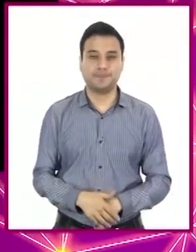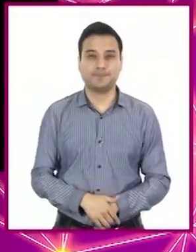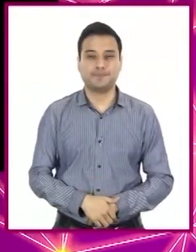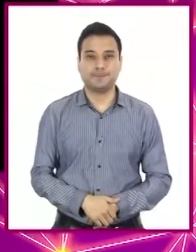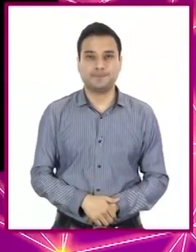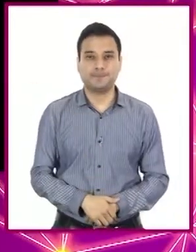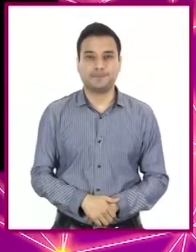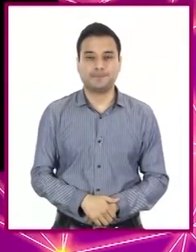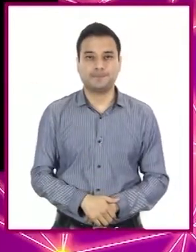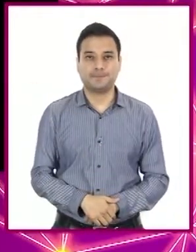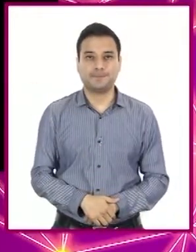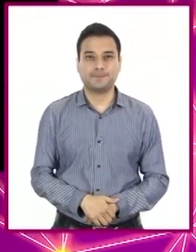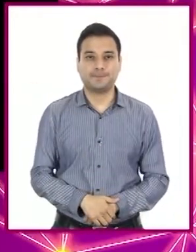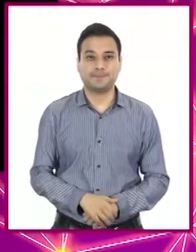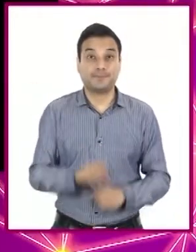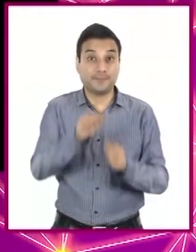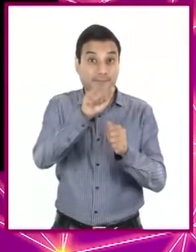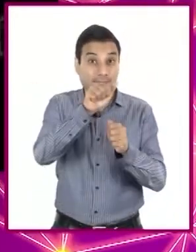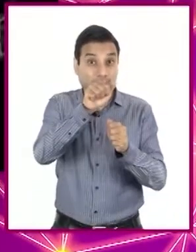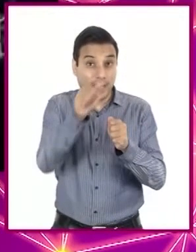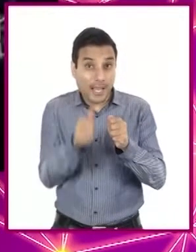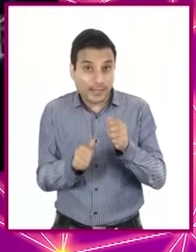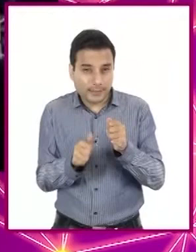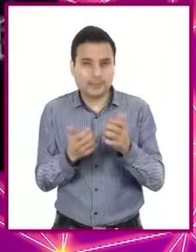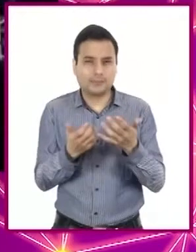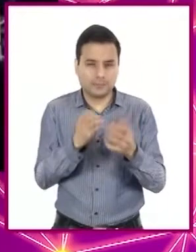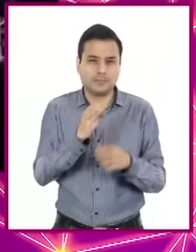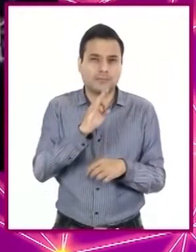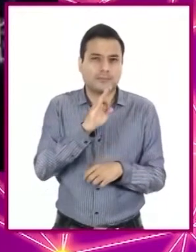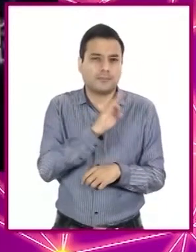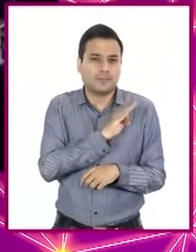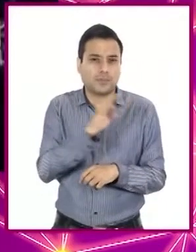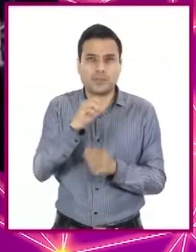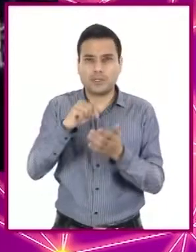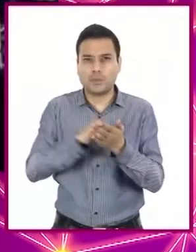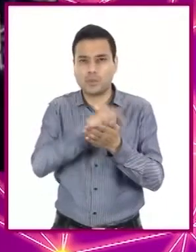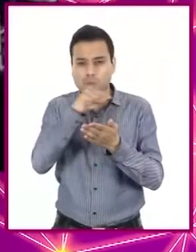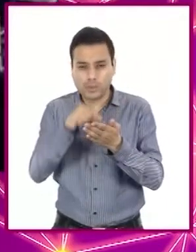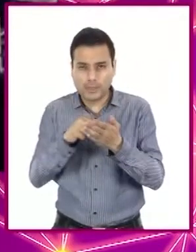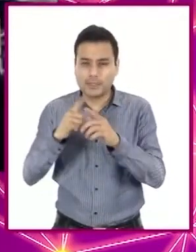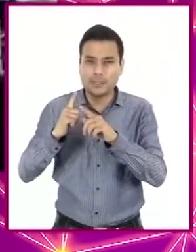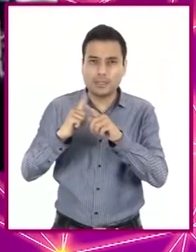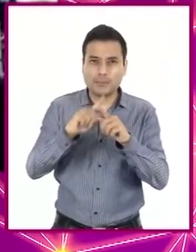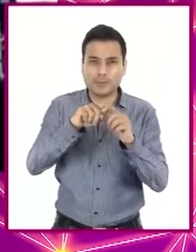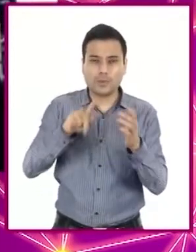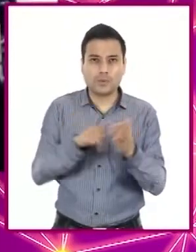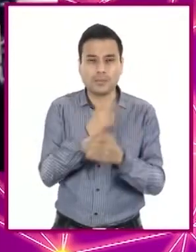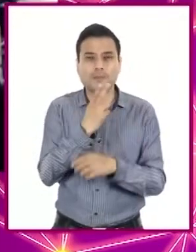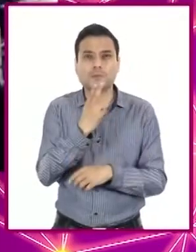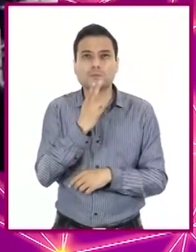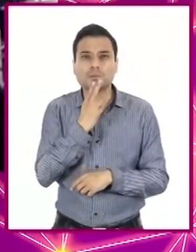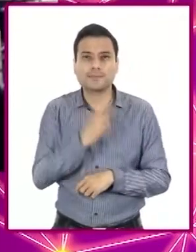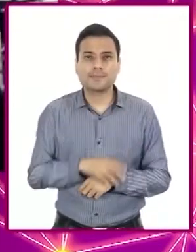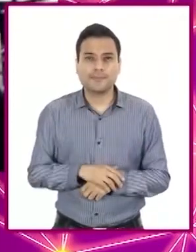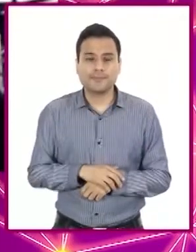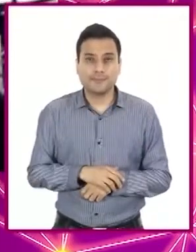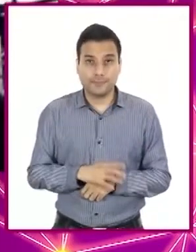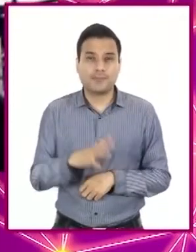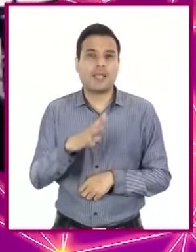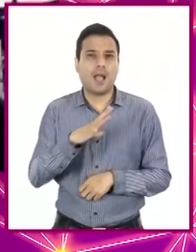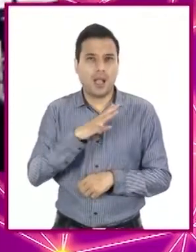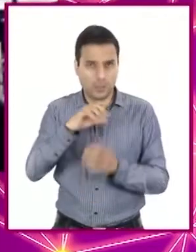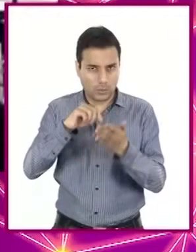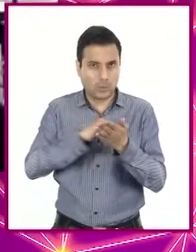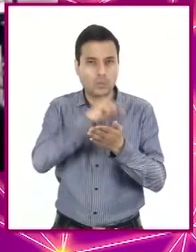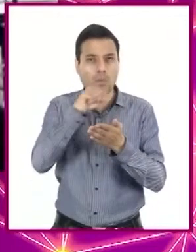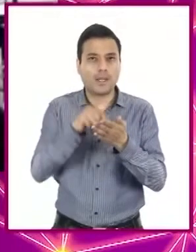El arte es capaz de revitalizar los espacios. Existen distintos lugares que albergan bienes artísticos y que han sido